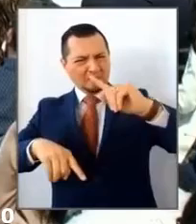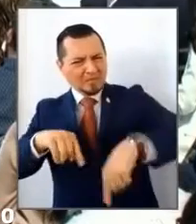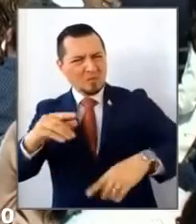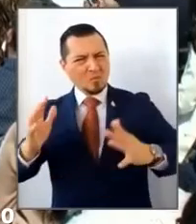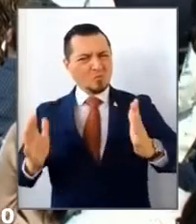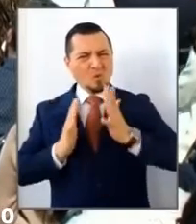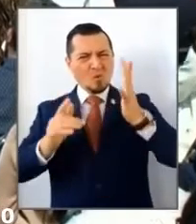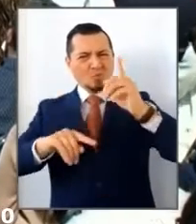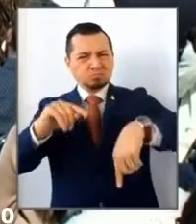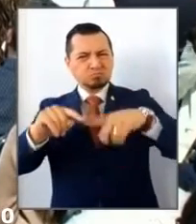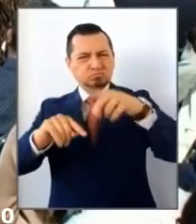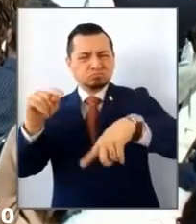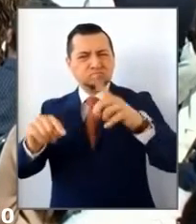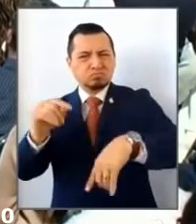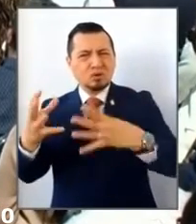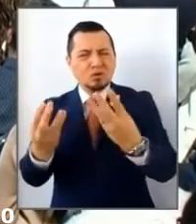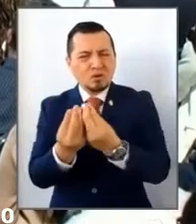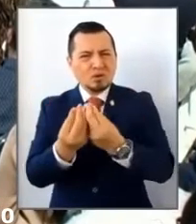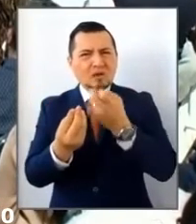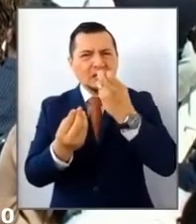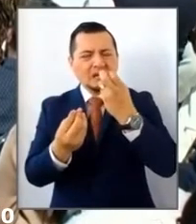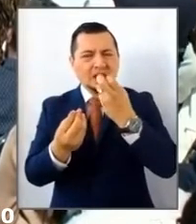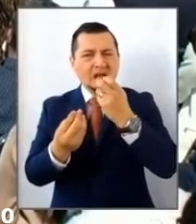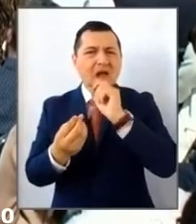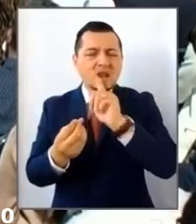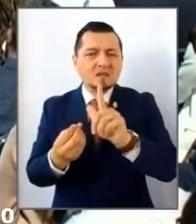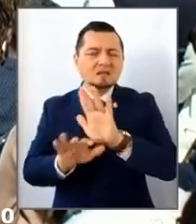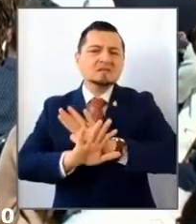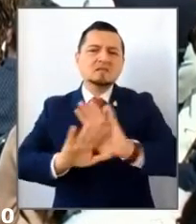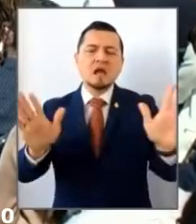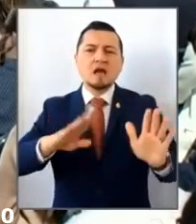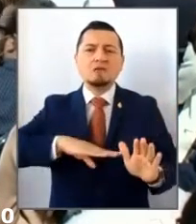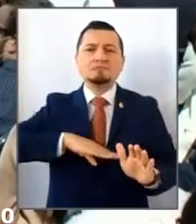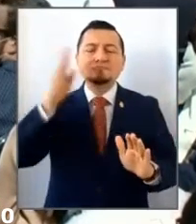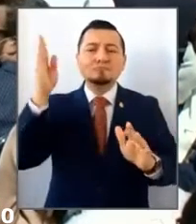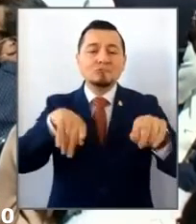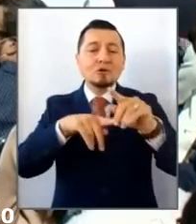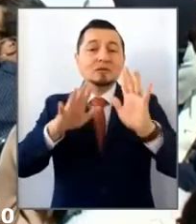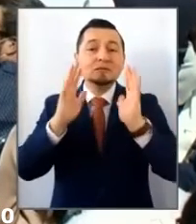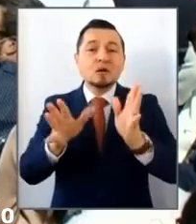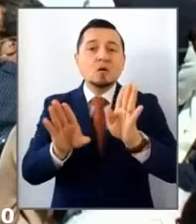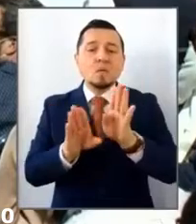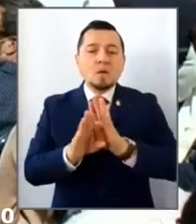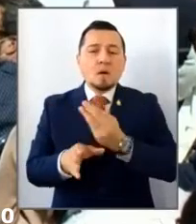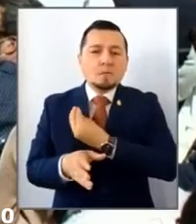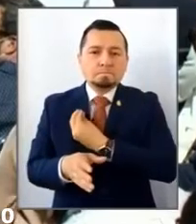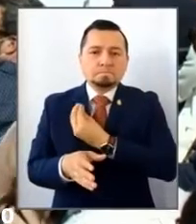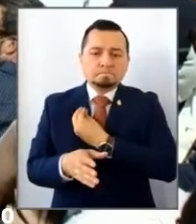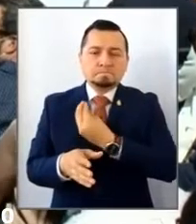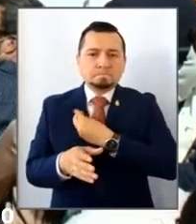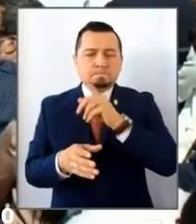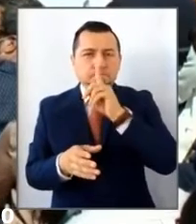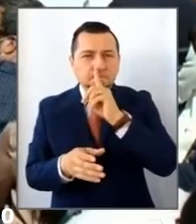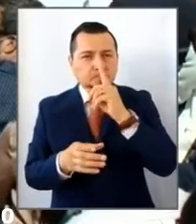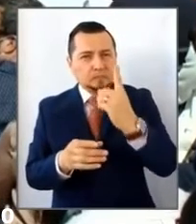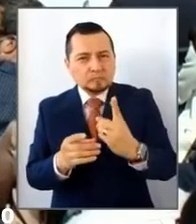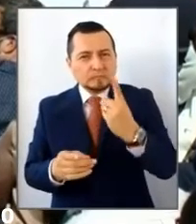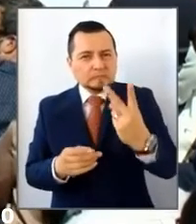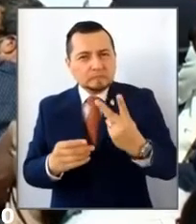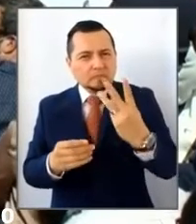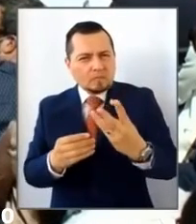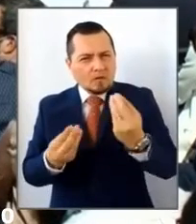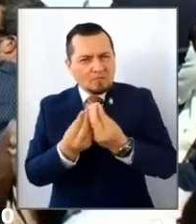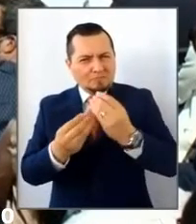pertenece. Estamos aquí porque el silencio ante los atropellos cotidianos a los que el